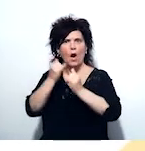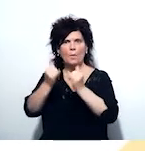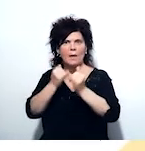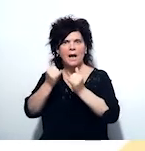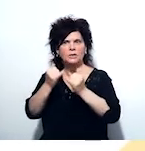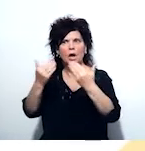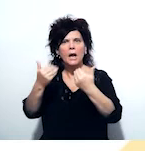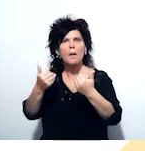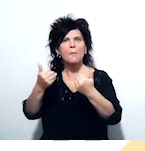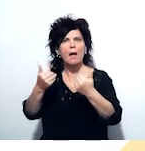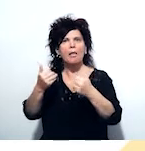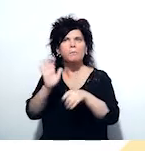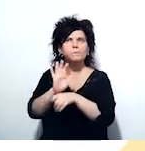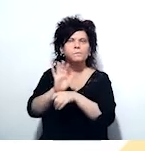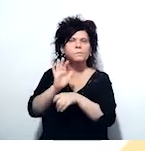que puedan ser